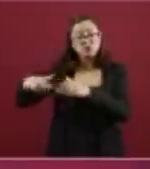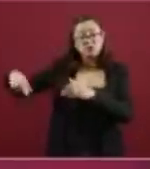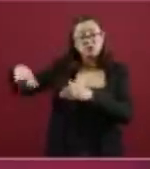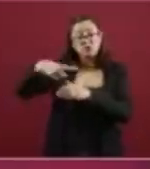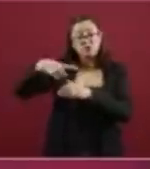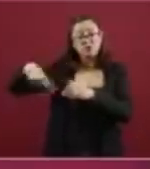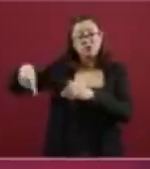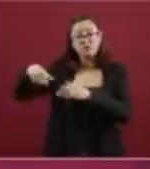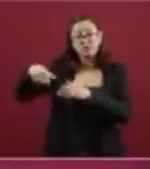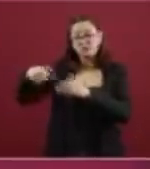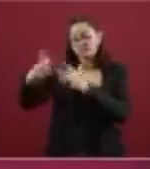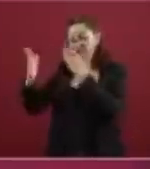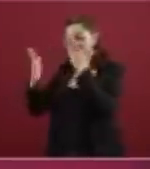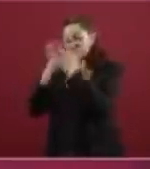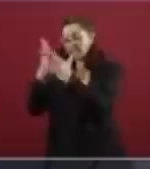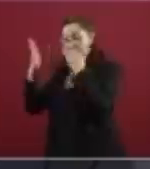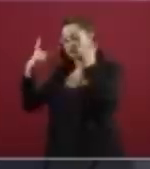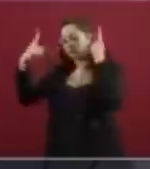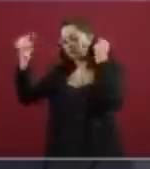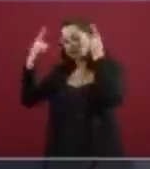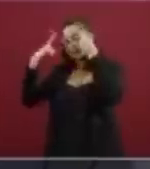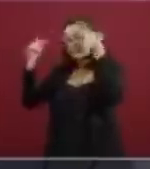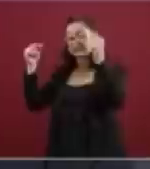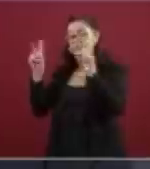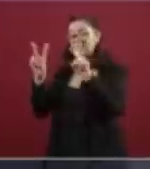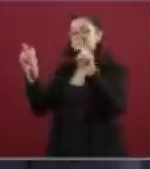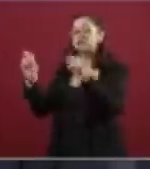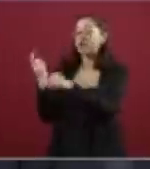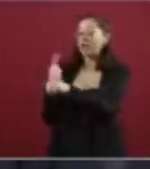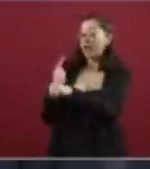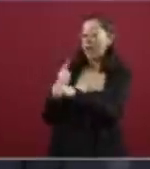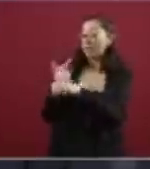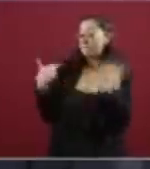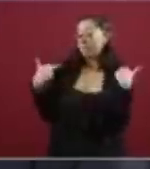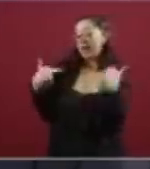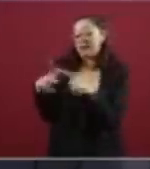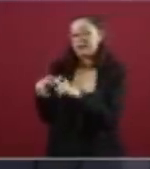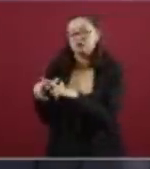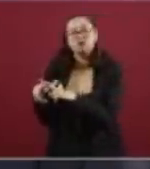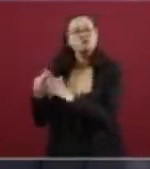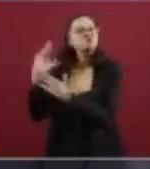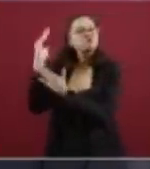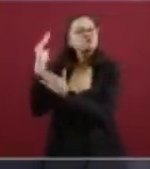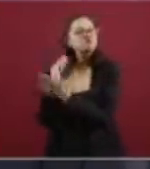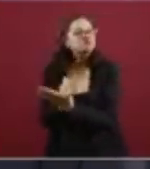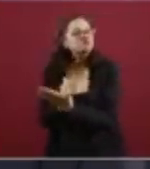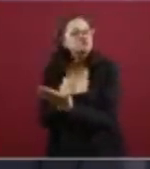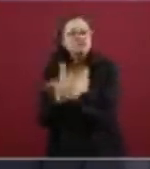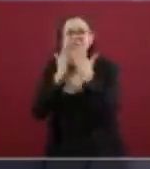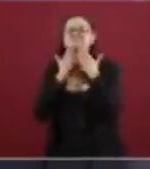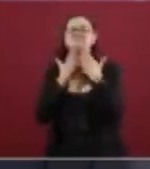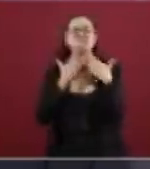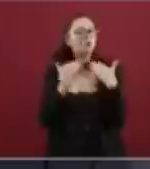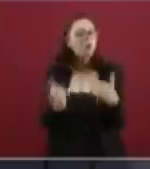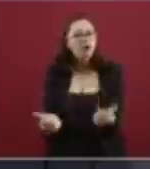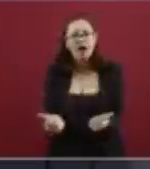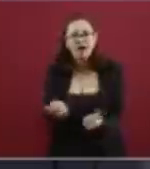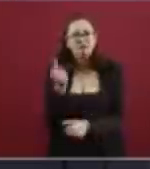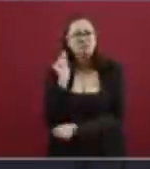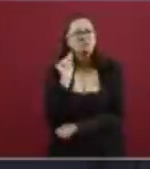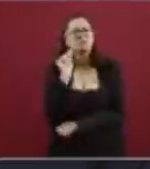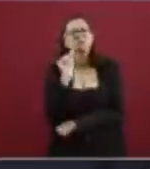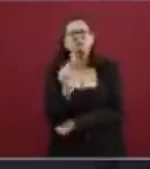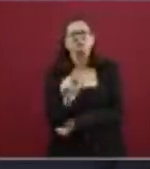tener la profesión de maestros. Ha bajado la inscripción. Se